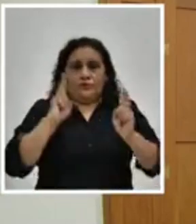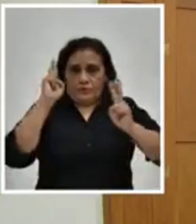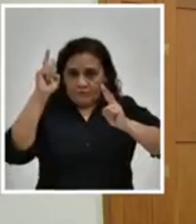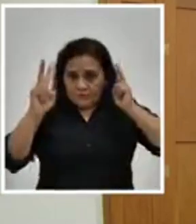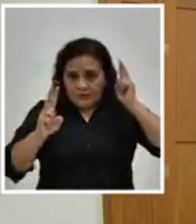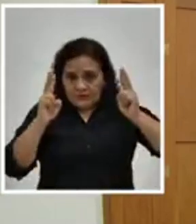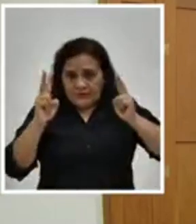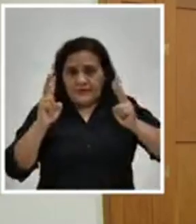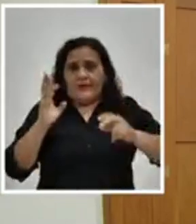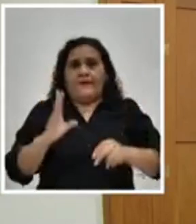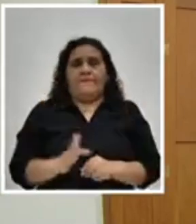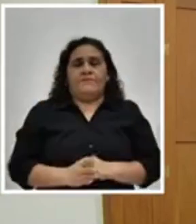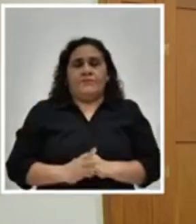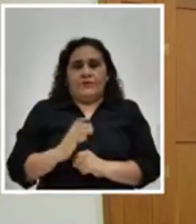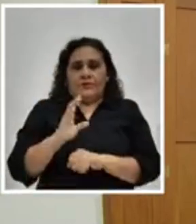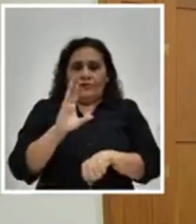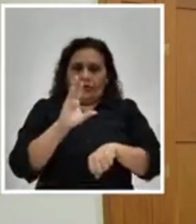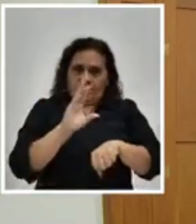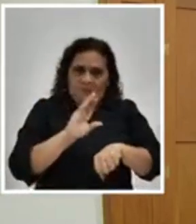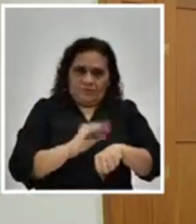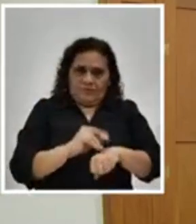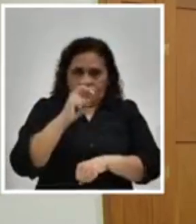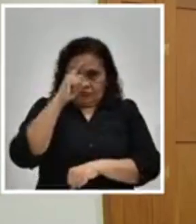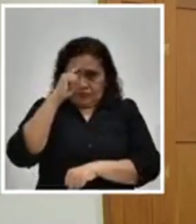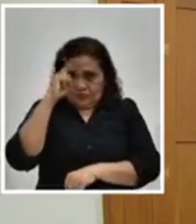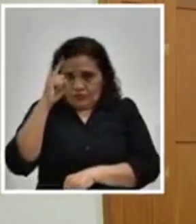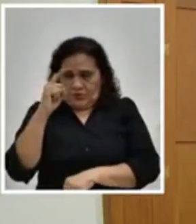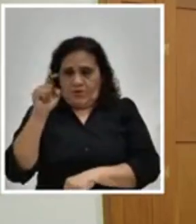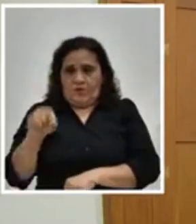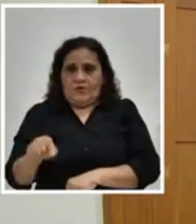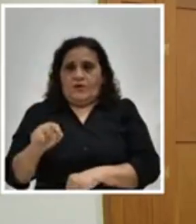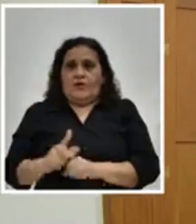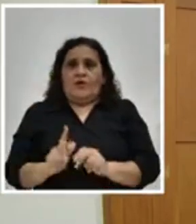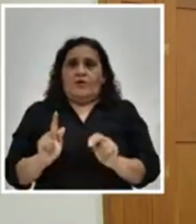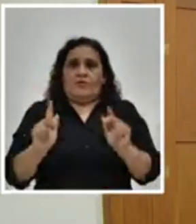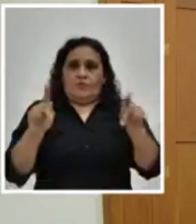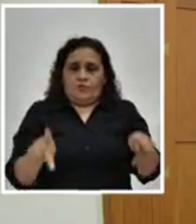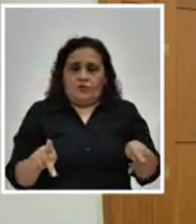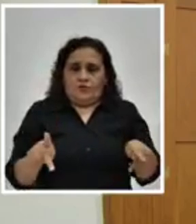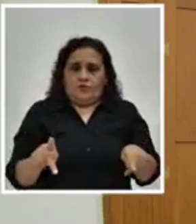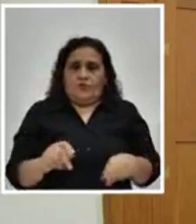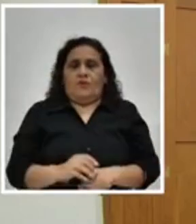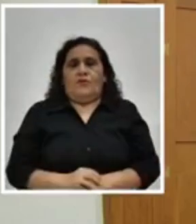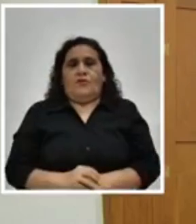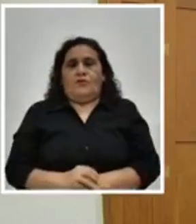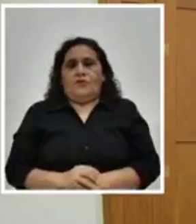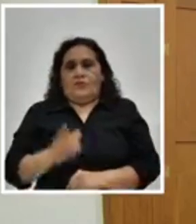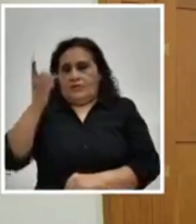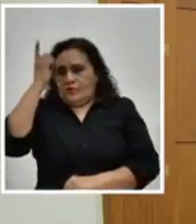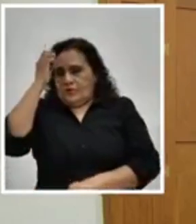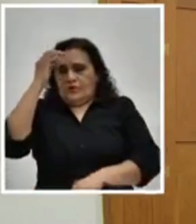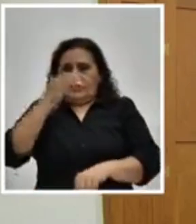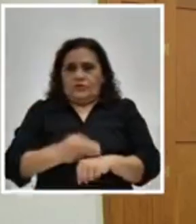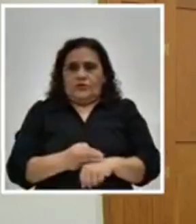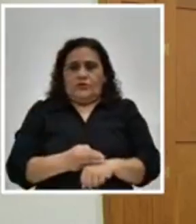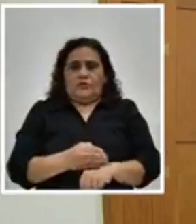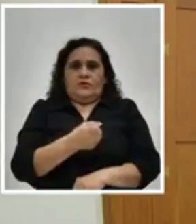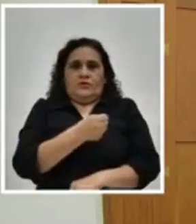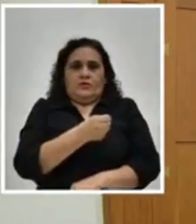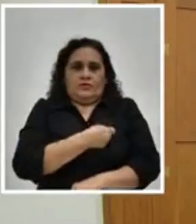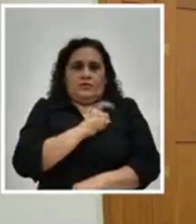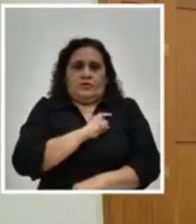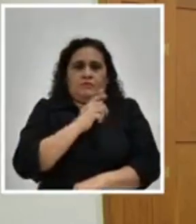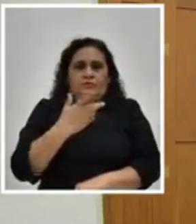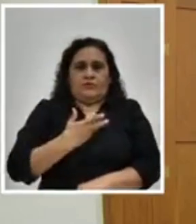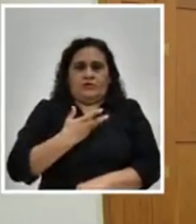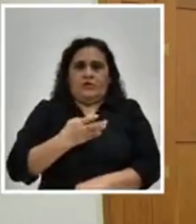específicas, facilitándoles a la ciudadanía de Progreso y sus comisarías. La Dirección de Salud cuenta con una